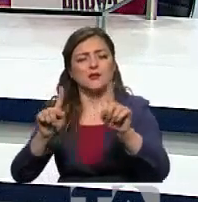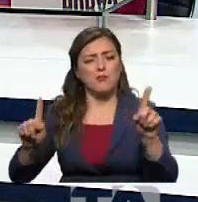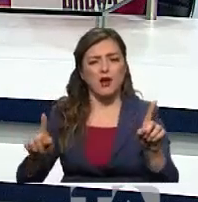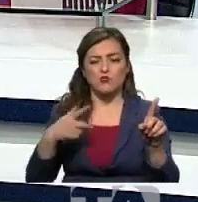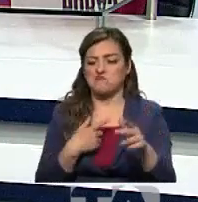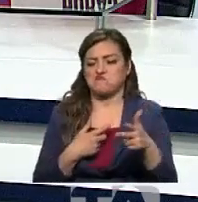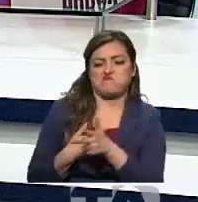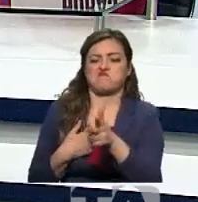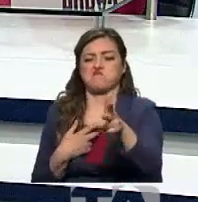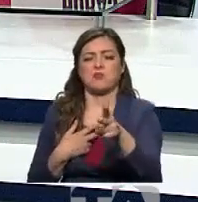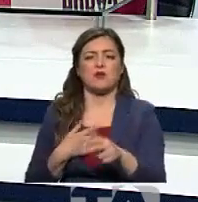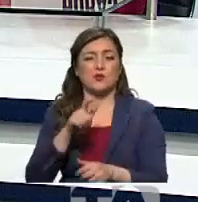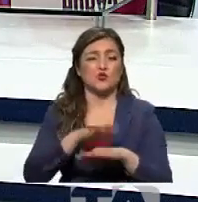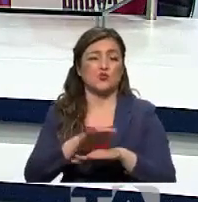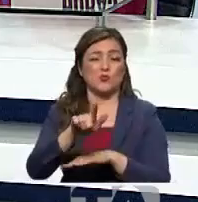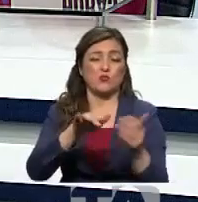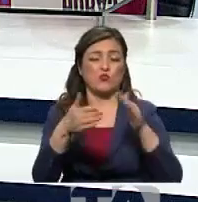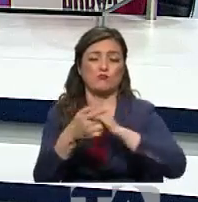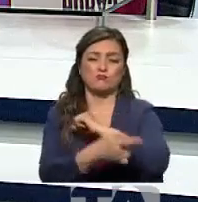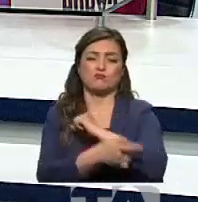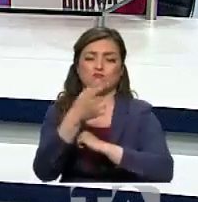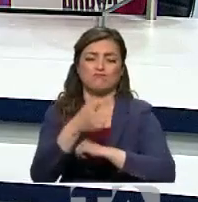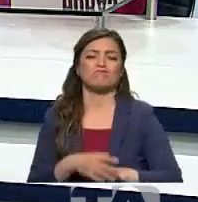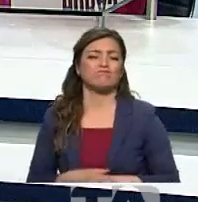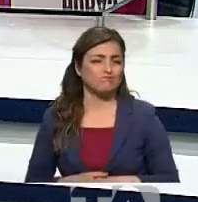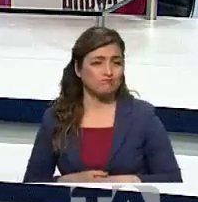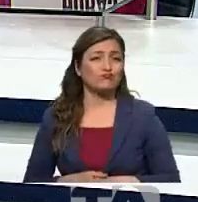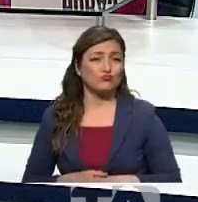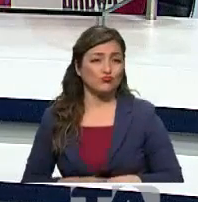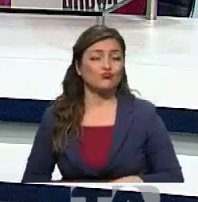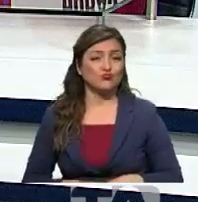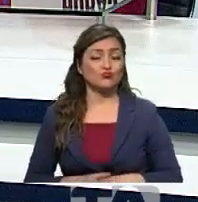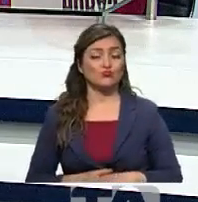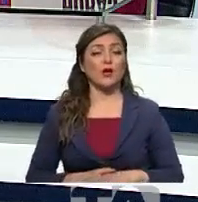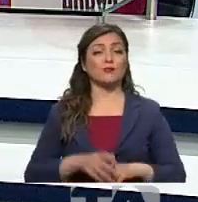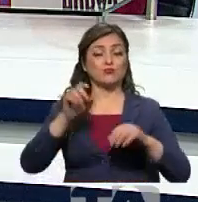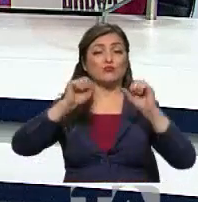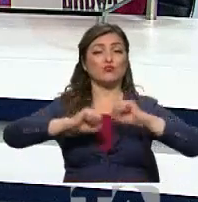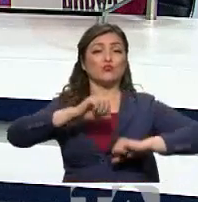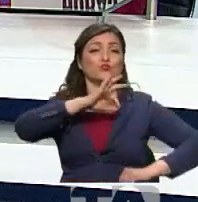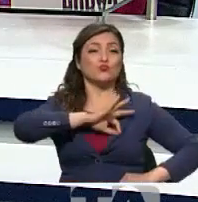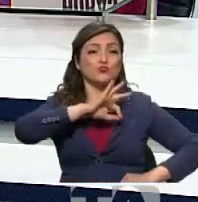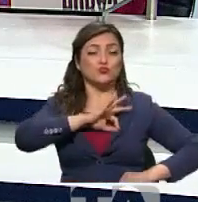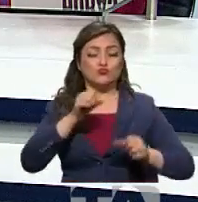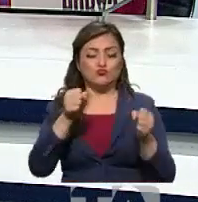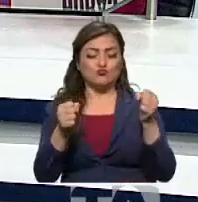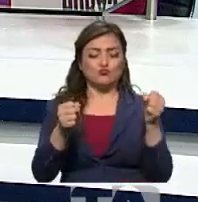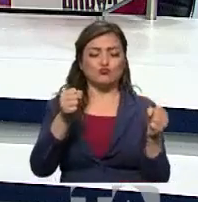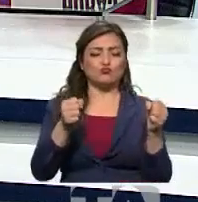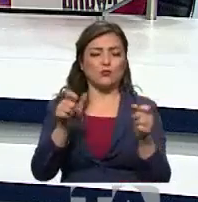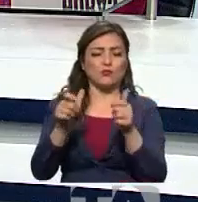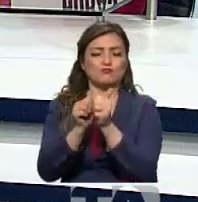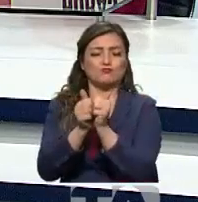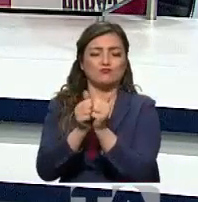para el responsable de esta muerte, que este hecho no quede impune. Solo así yo creo que vamos a crear conciencia también en los conductores y también